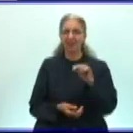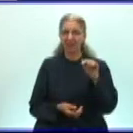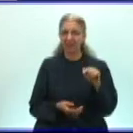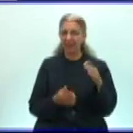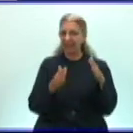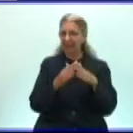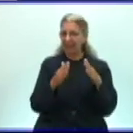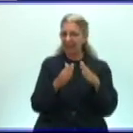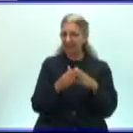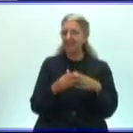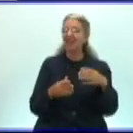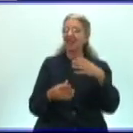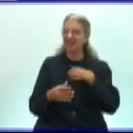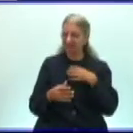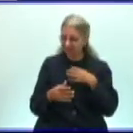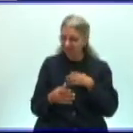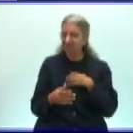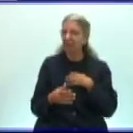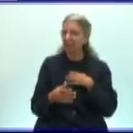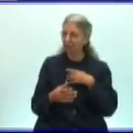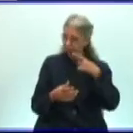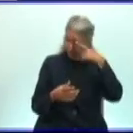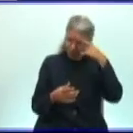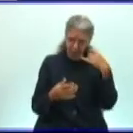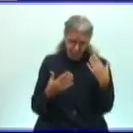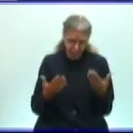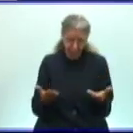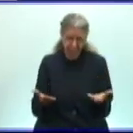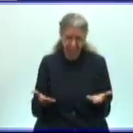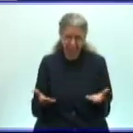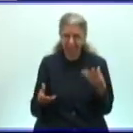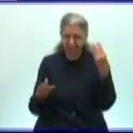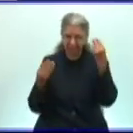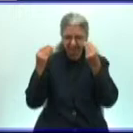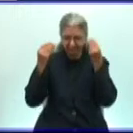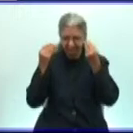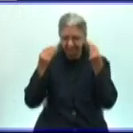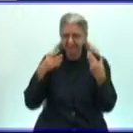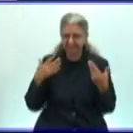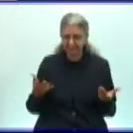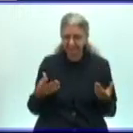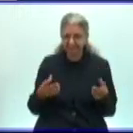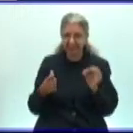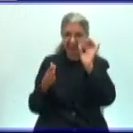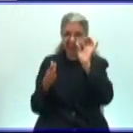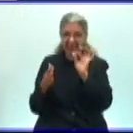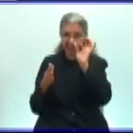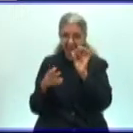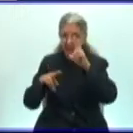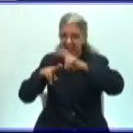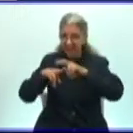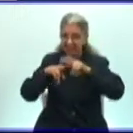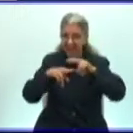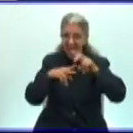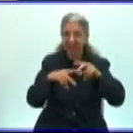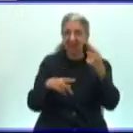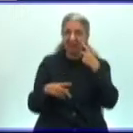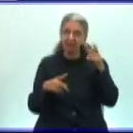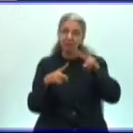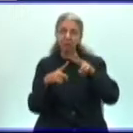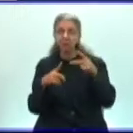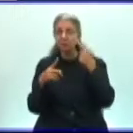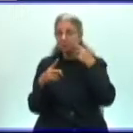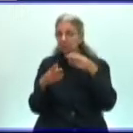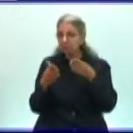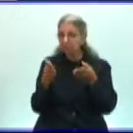casas existirán estos tipos de conexión. Pensemos entonces en una lámpara, la lámpara que ustedes utilizan normalmente en su